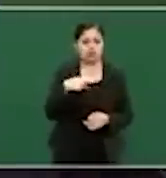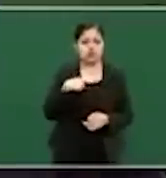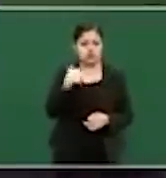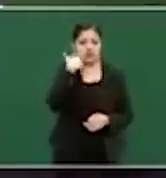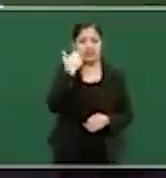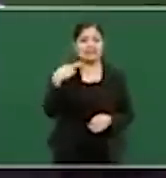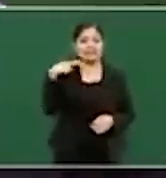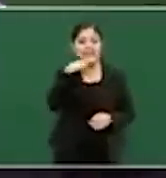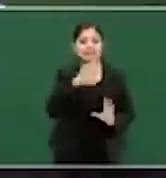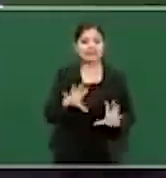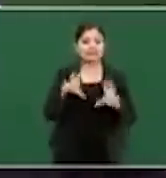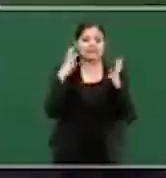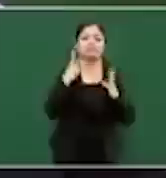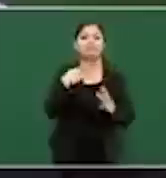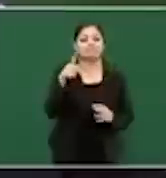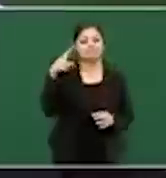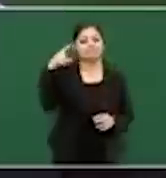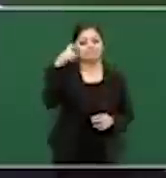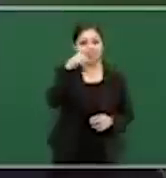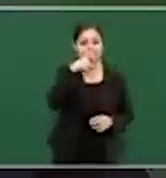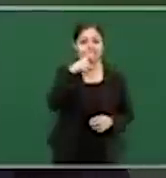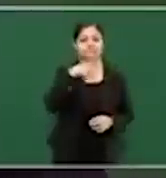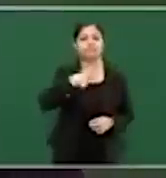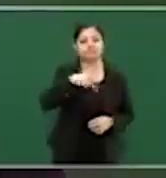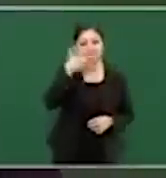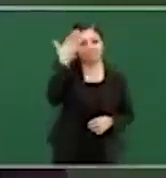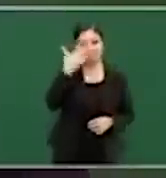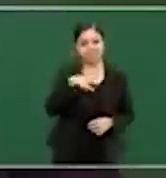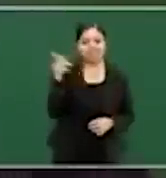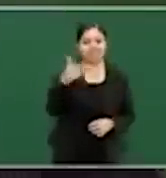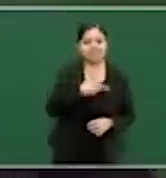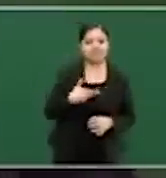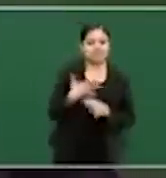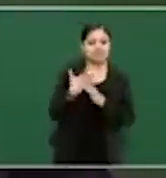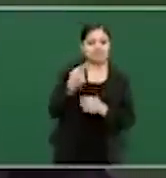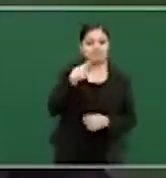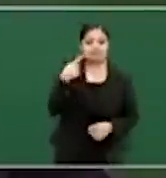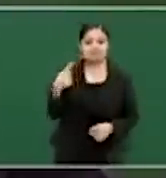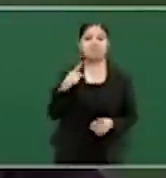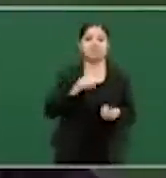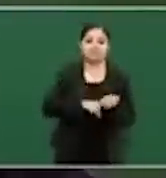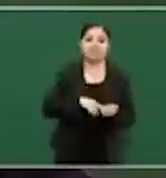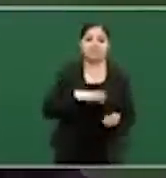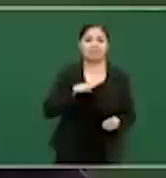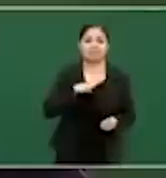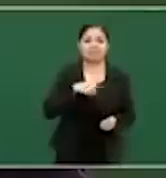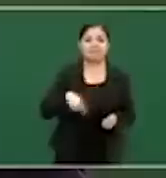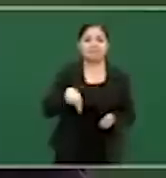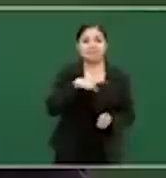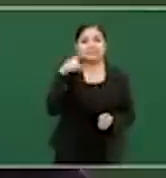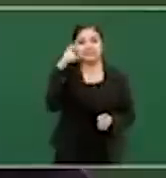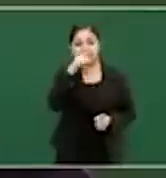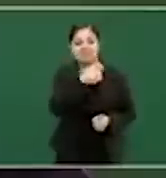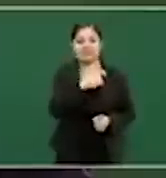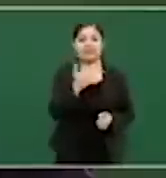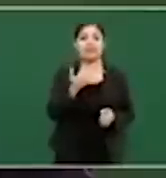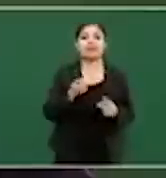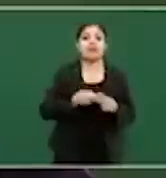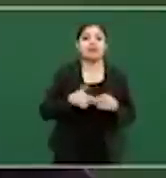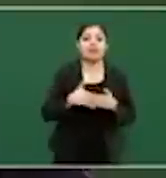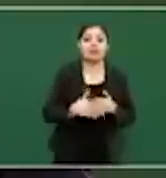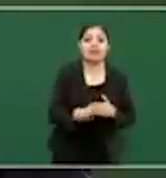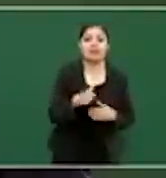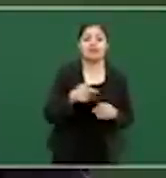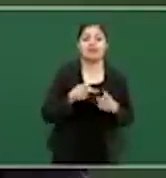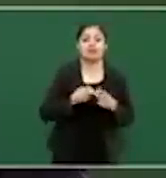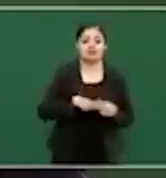pero también entendemos, como lo ha expresado el presidente, las limitantes estructurales y sobre todo el que estamos por echar a andar, la gran